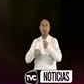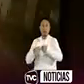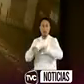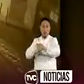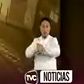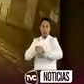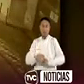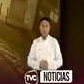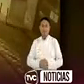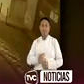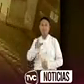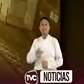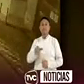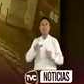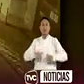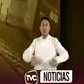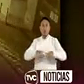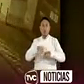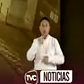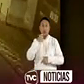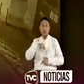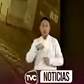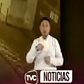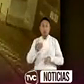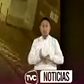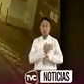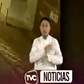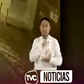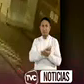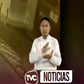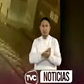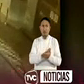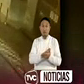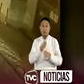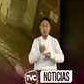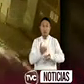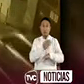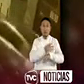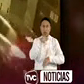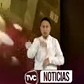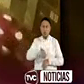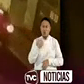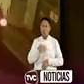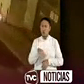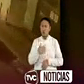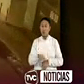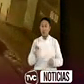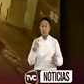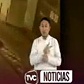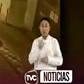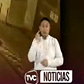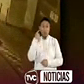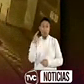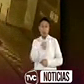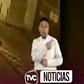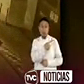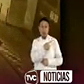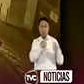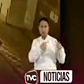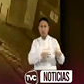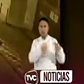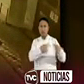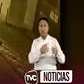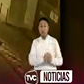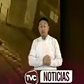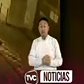piezas. Los habitantes del sector expresaron que la zona era tranquila, pero que desde hace un tiempo atrás se ha vuelto común escuchar este tipo de eventos, que